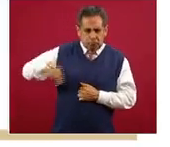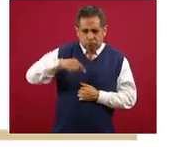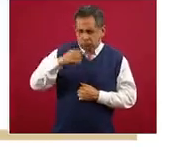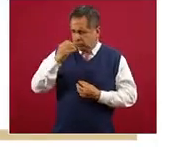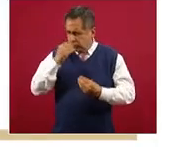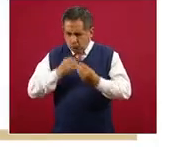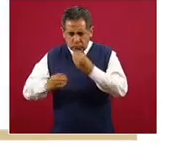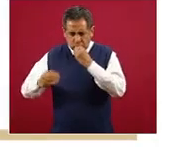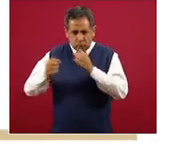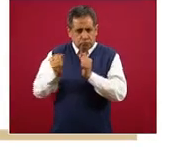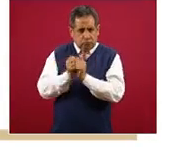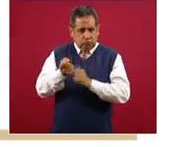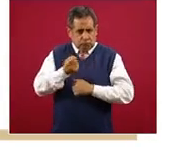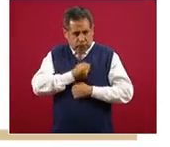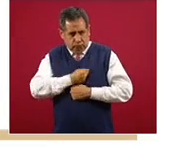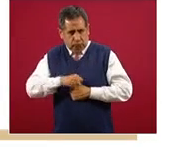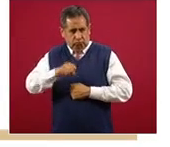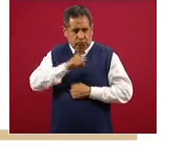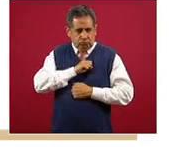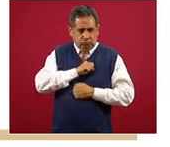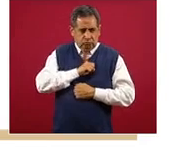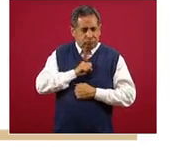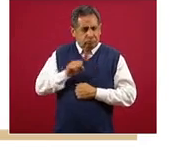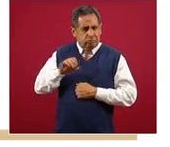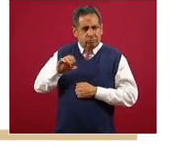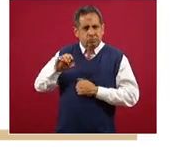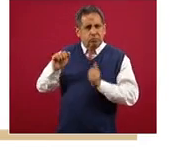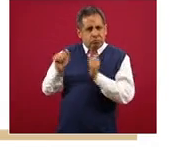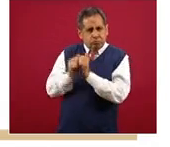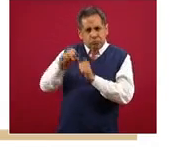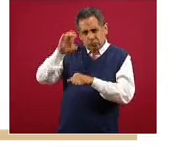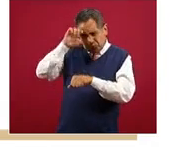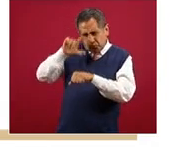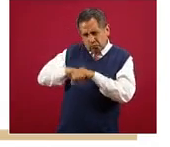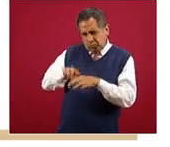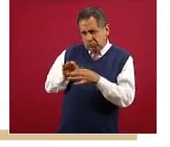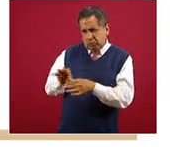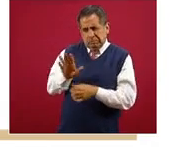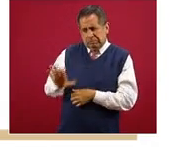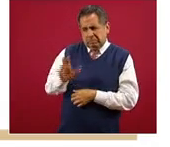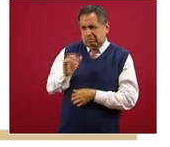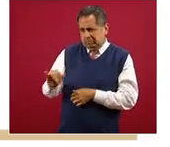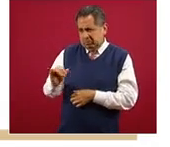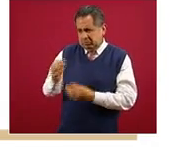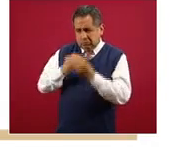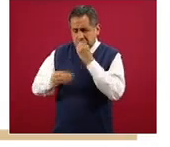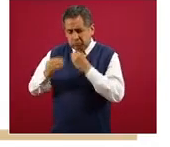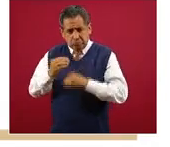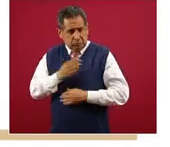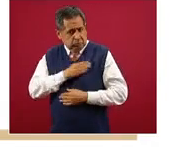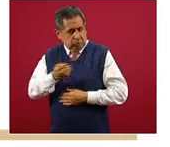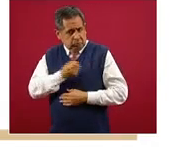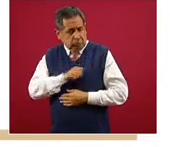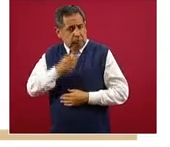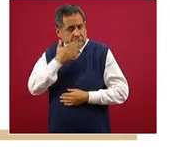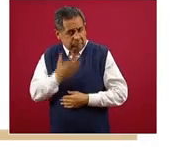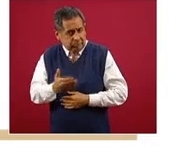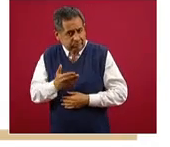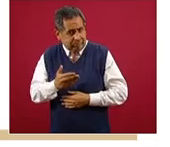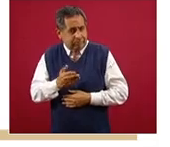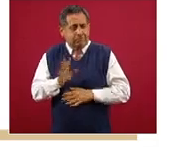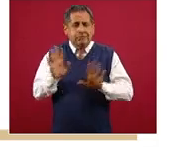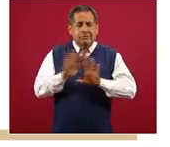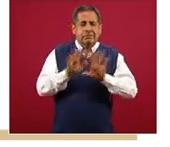alimentarnos saludablemente con pertinencia cultural y disminuir el consumo de dietas no